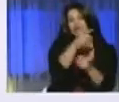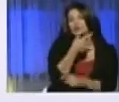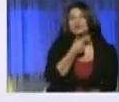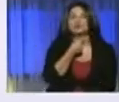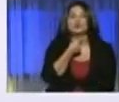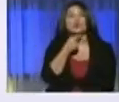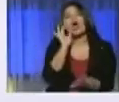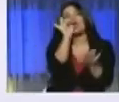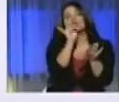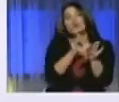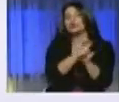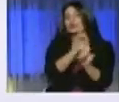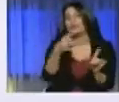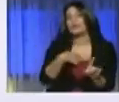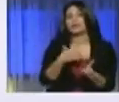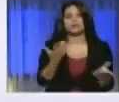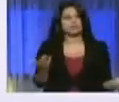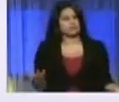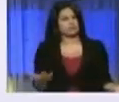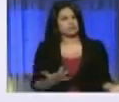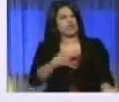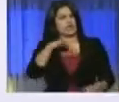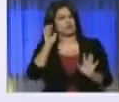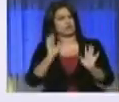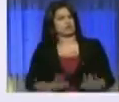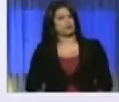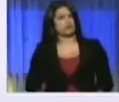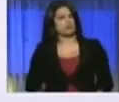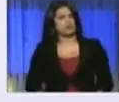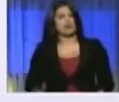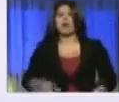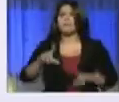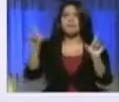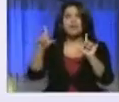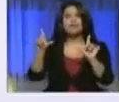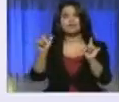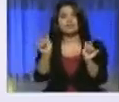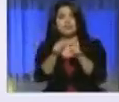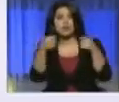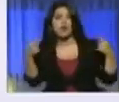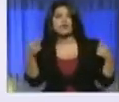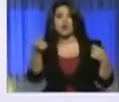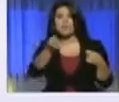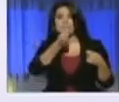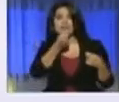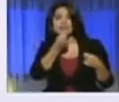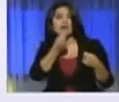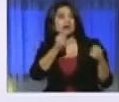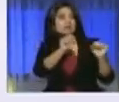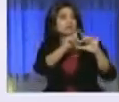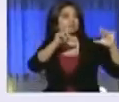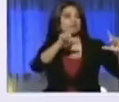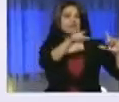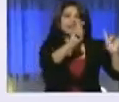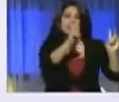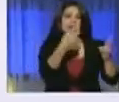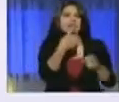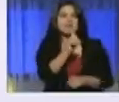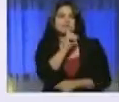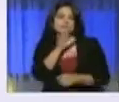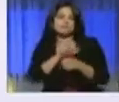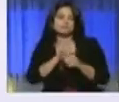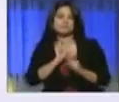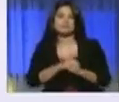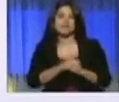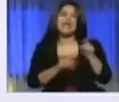rosa. No, ¿quién lo va a tocar? ¿La prensa burguesa? ¿La televisión burguesa? No. A ese cobarde no lo